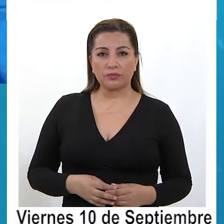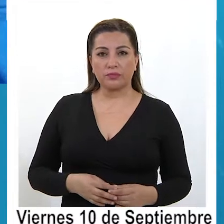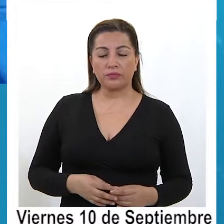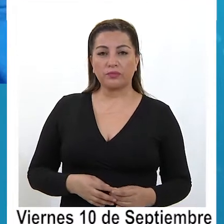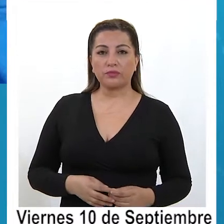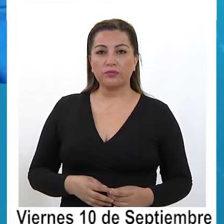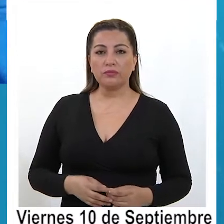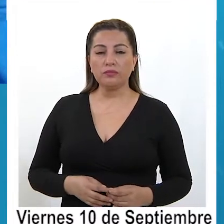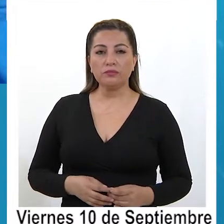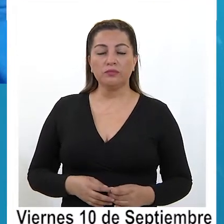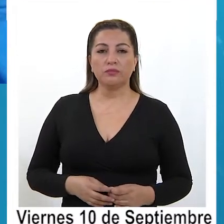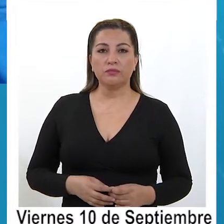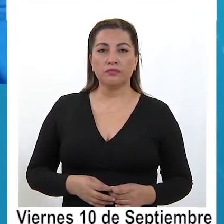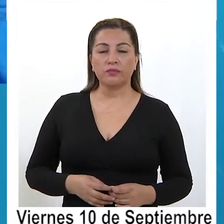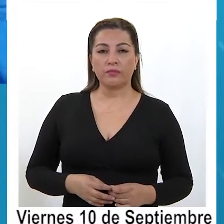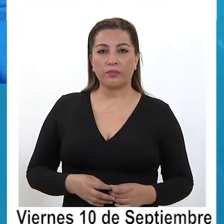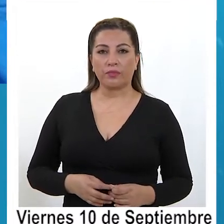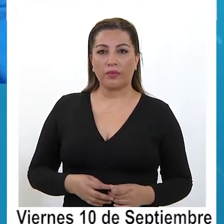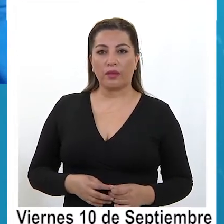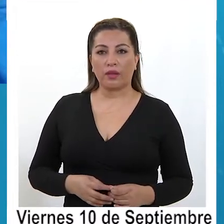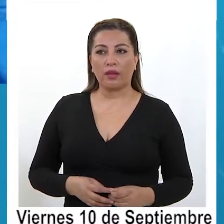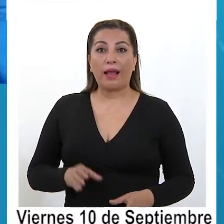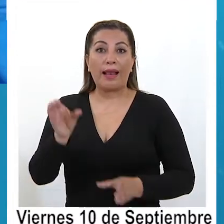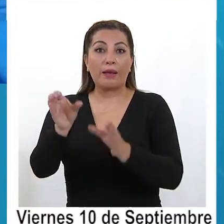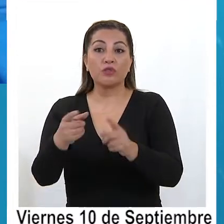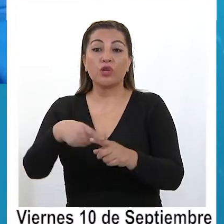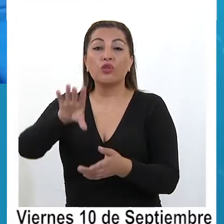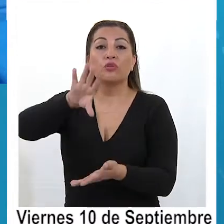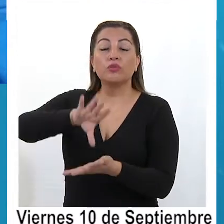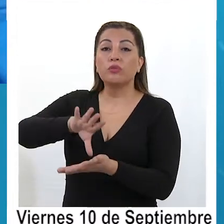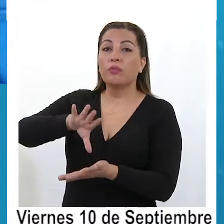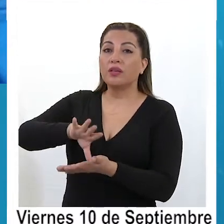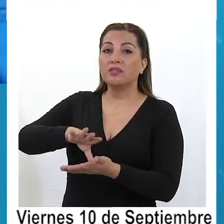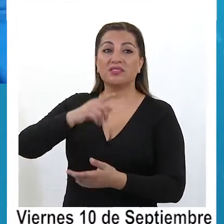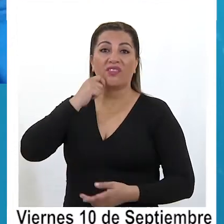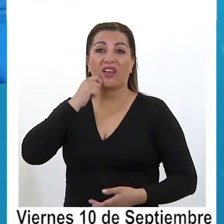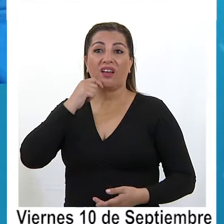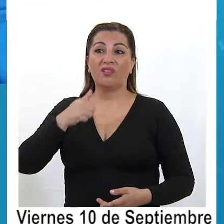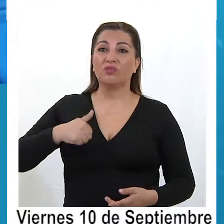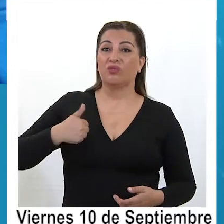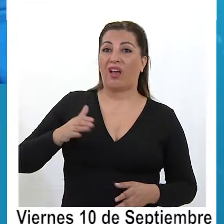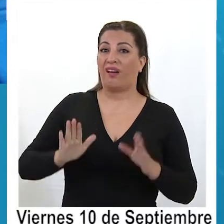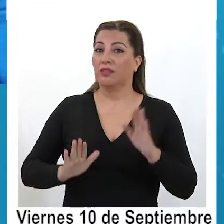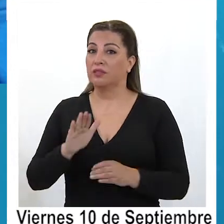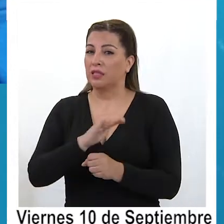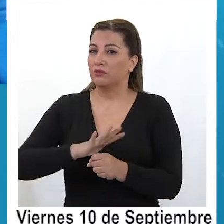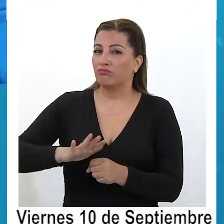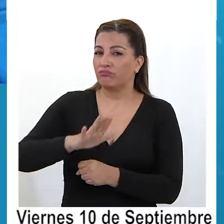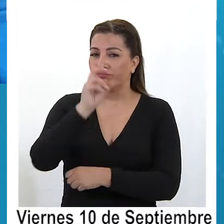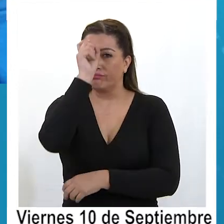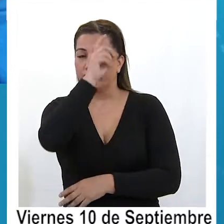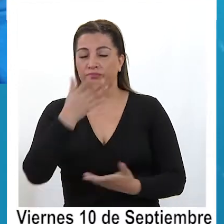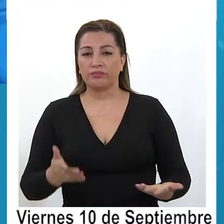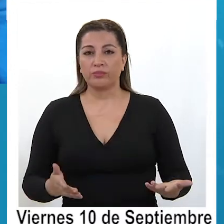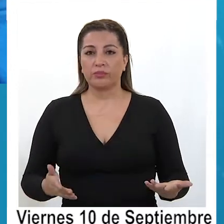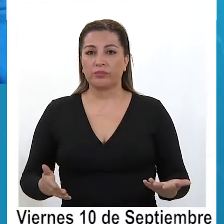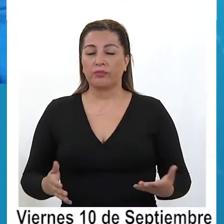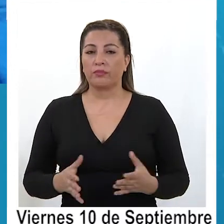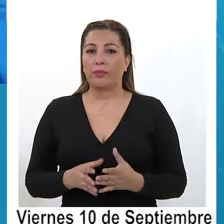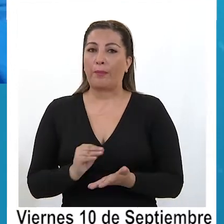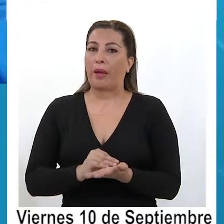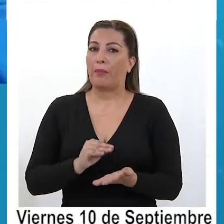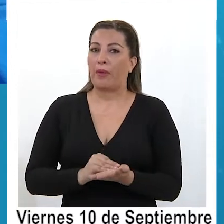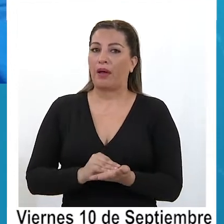La voluntariedad respecto de estas personas migrantes, la verdad que es bastante compleja, entendiéndose que en su gran mayoría